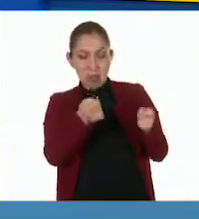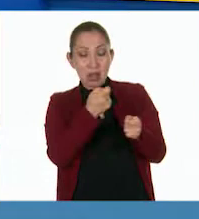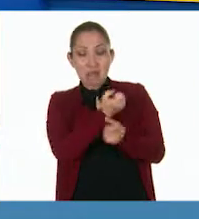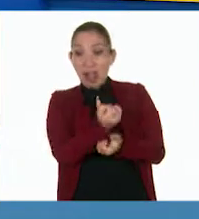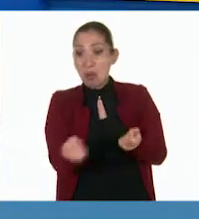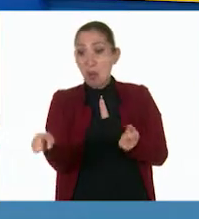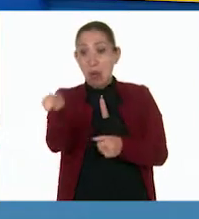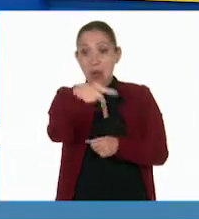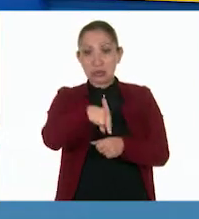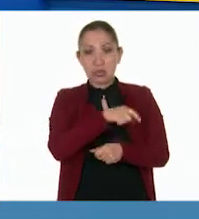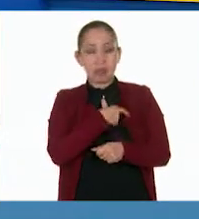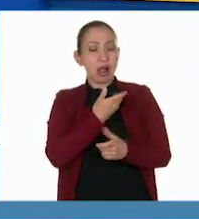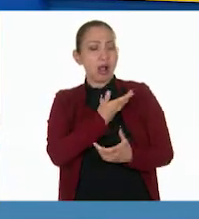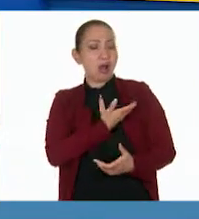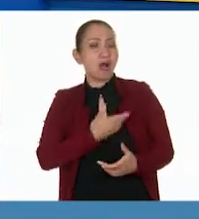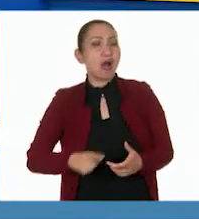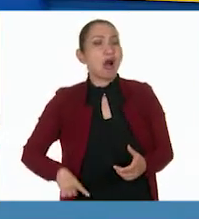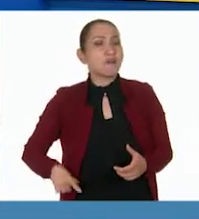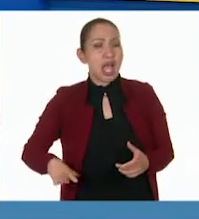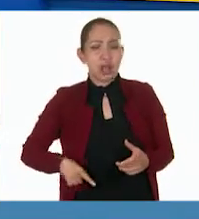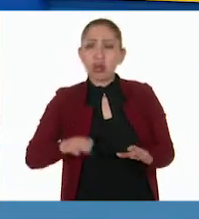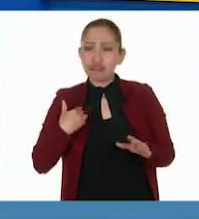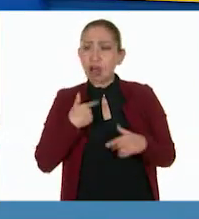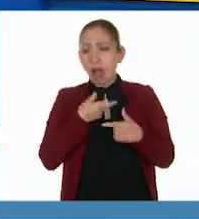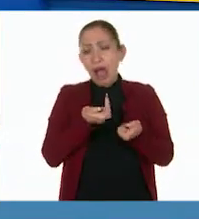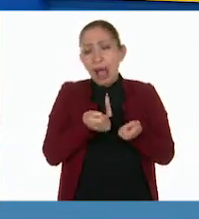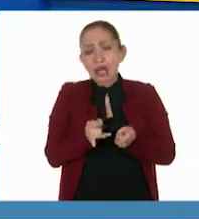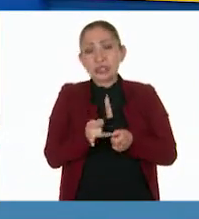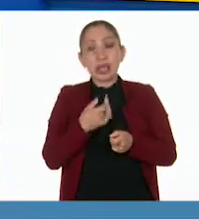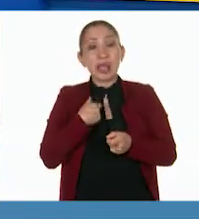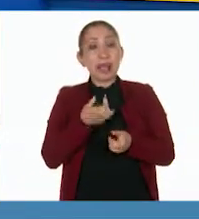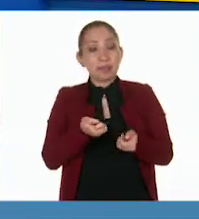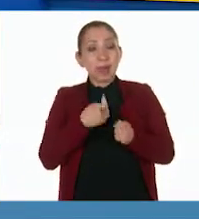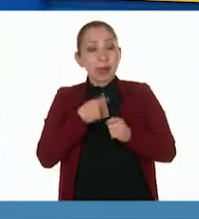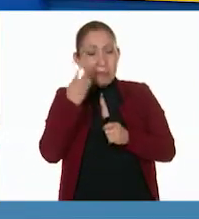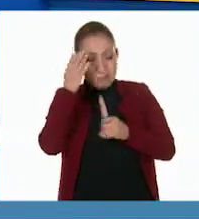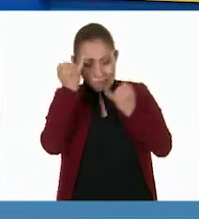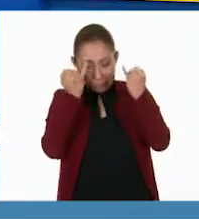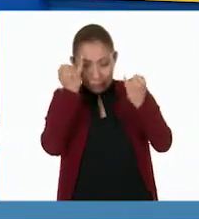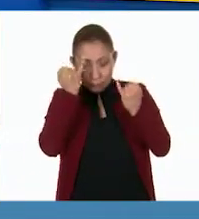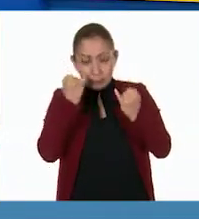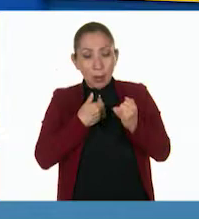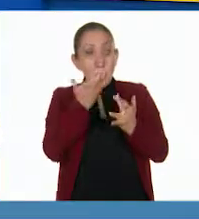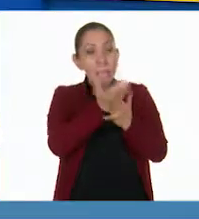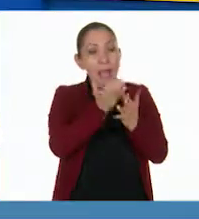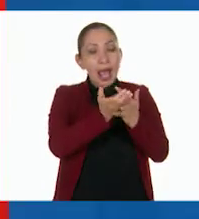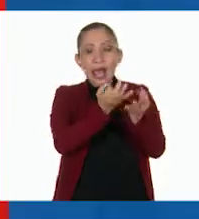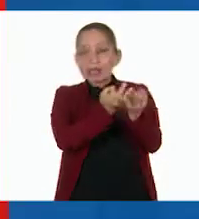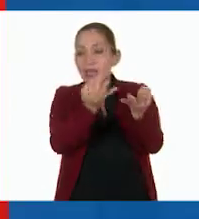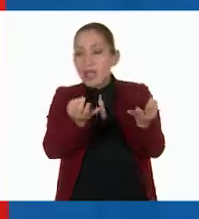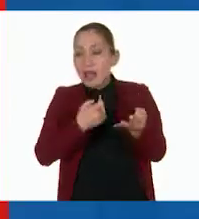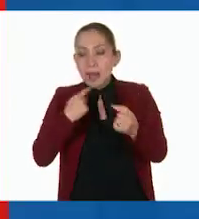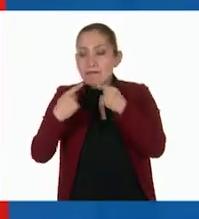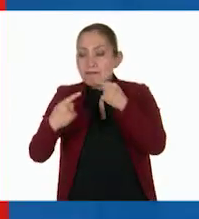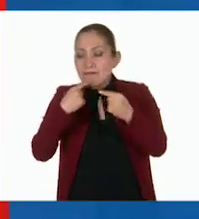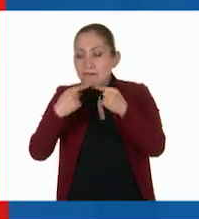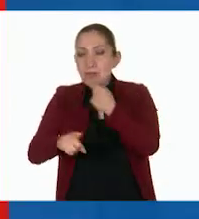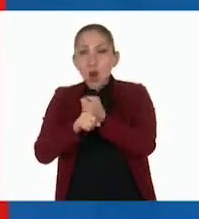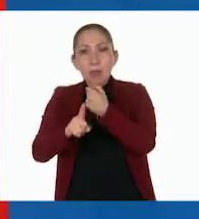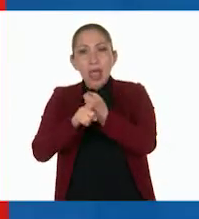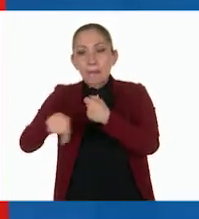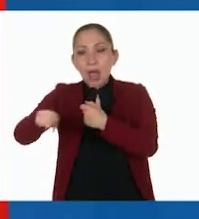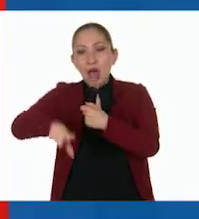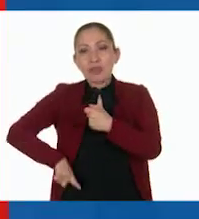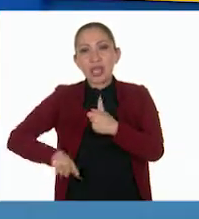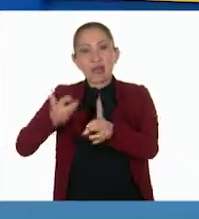logró justificar su gobierno ante la opinión pública. Y lo que hizo fue tomar medidas como el reparto agrario, la negociación de conflictos con el gobierno